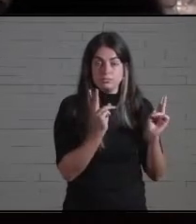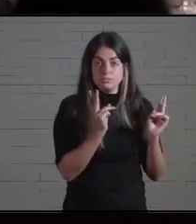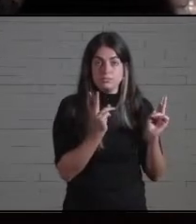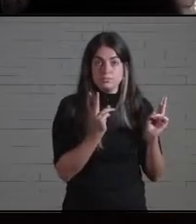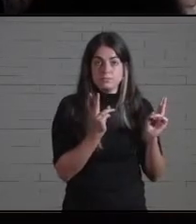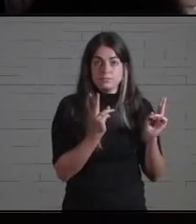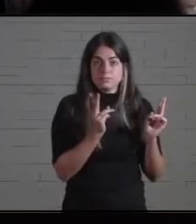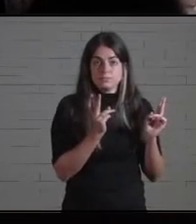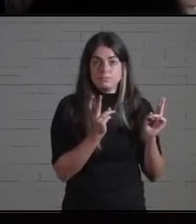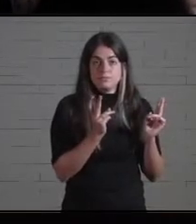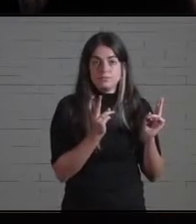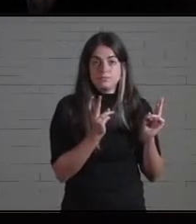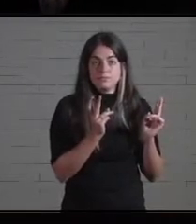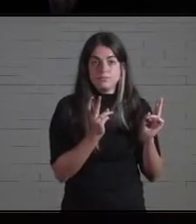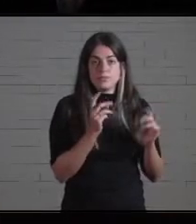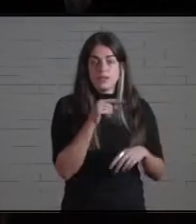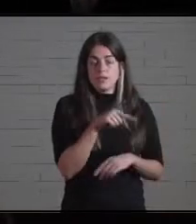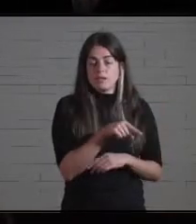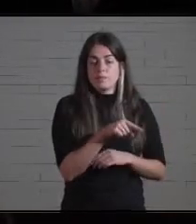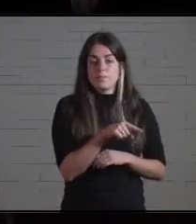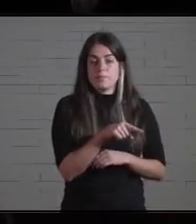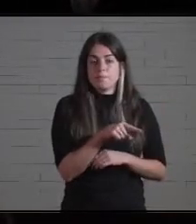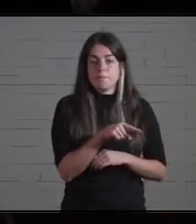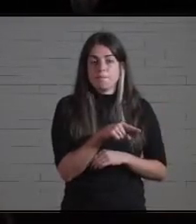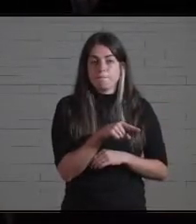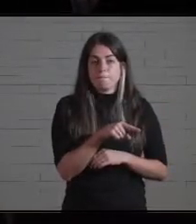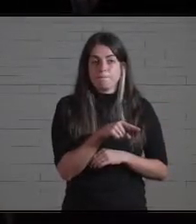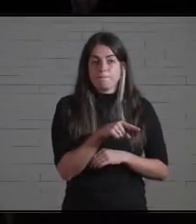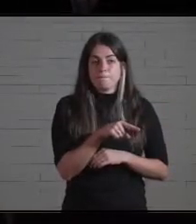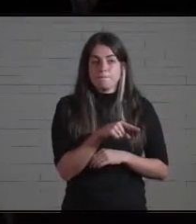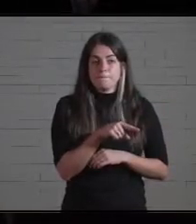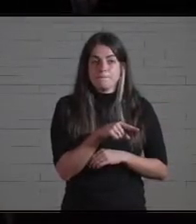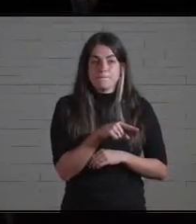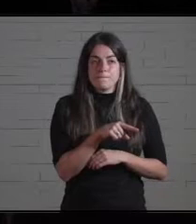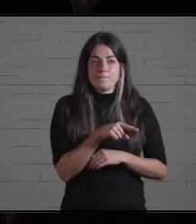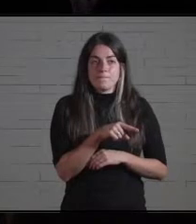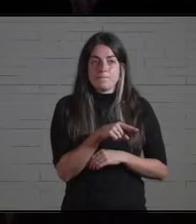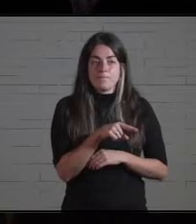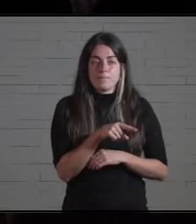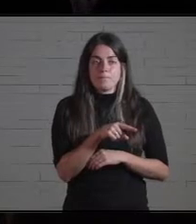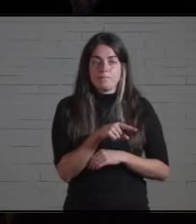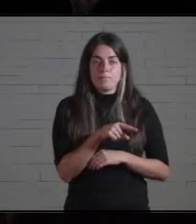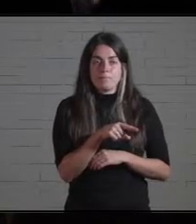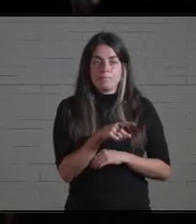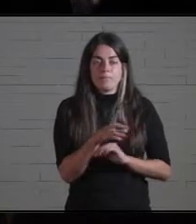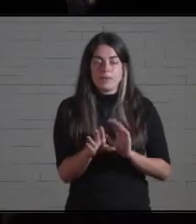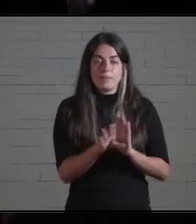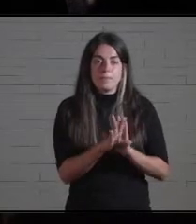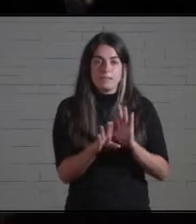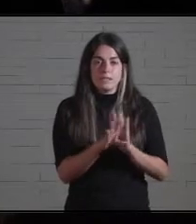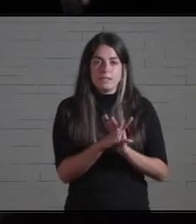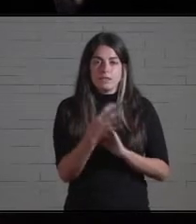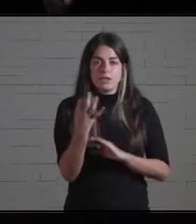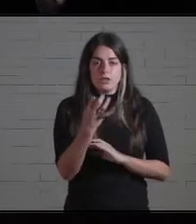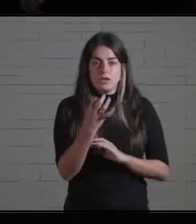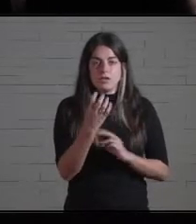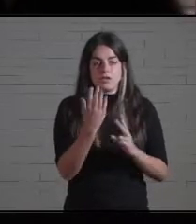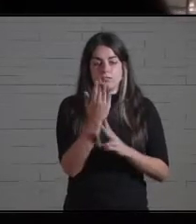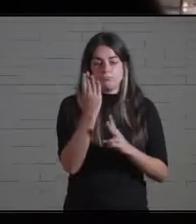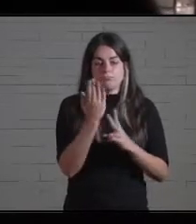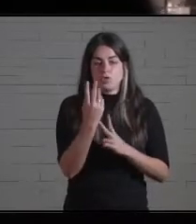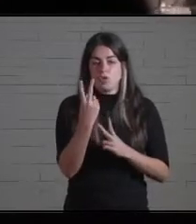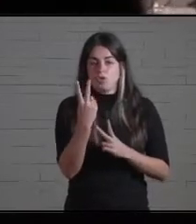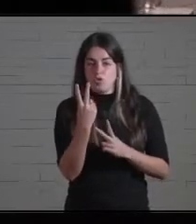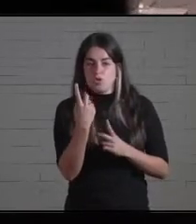pues ha mantenido ahí, en el detalle está el diablo, ha mantenido ahí 2 cuestiones